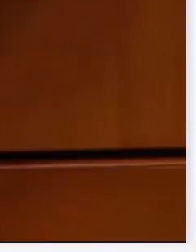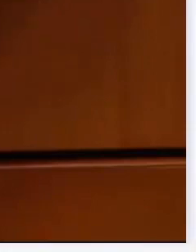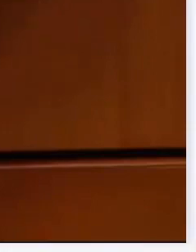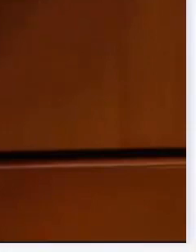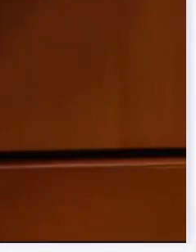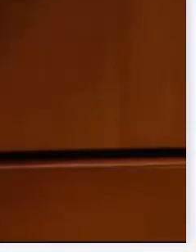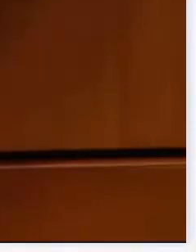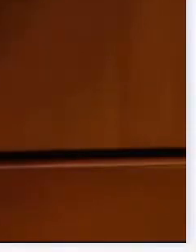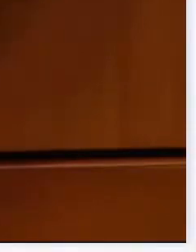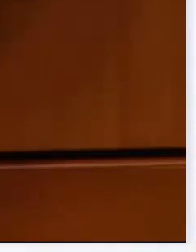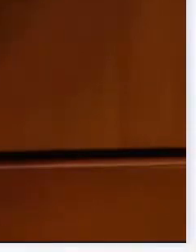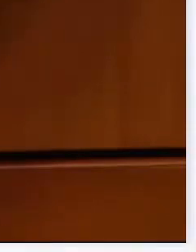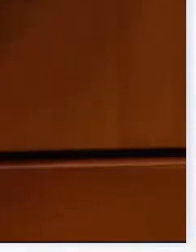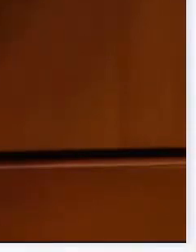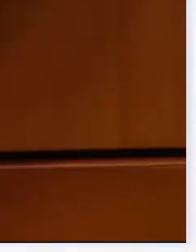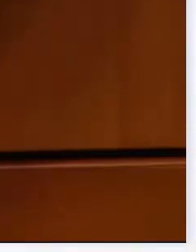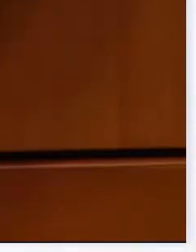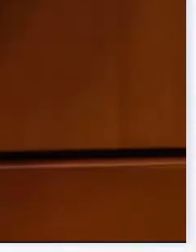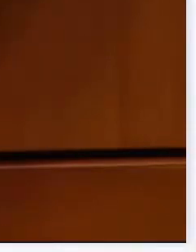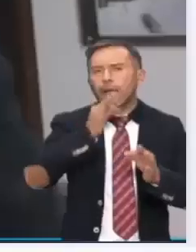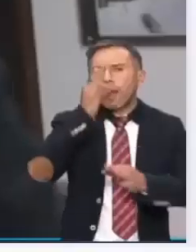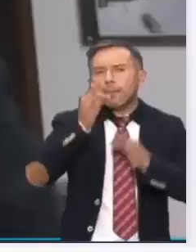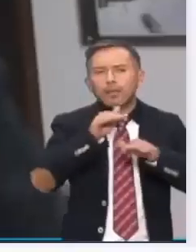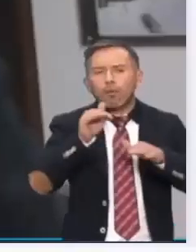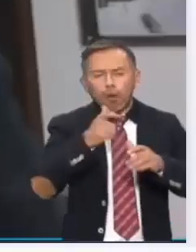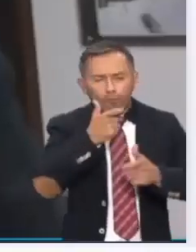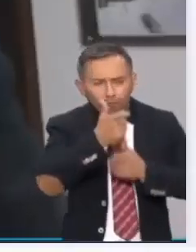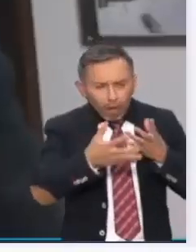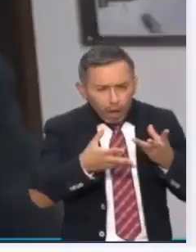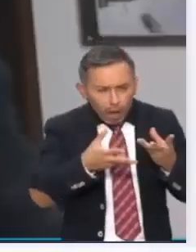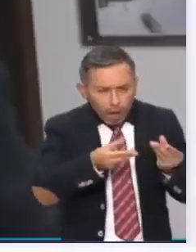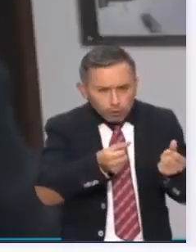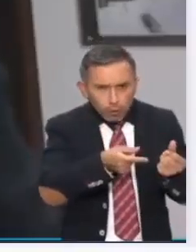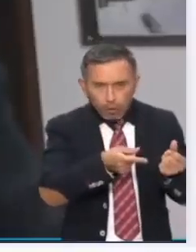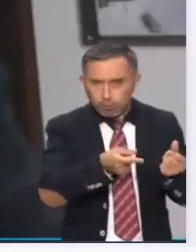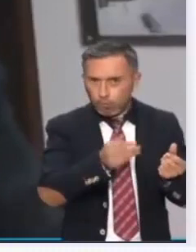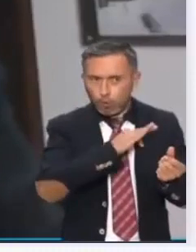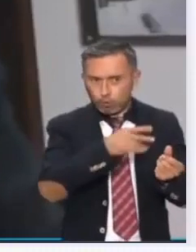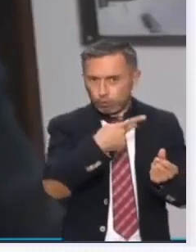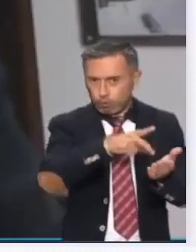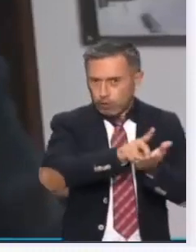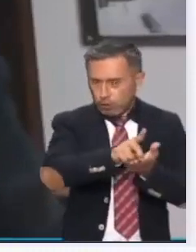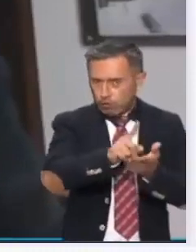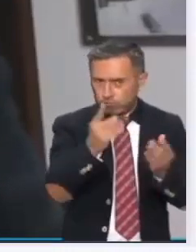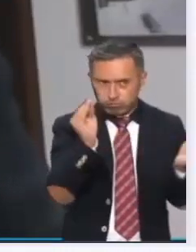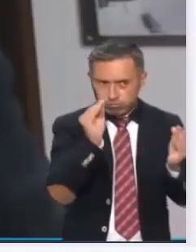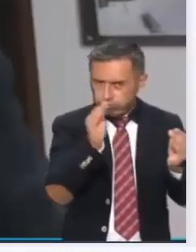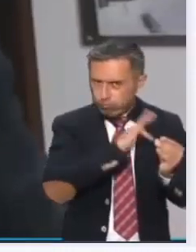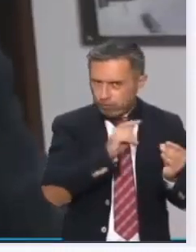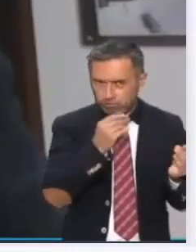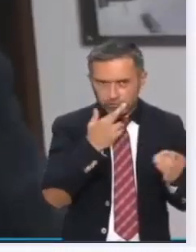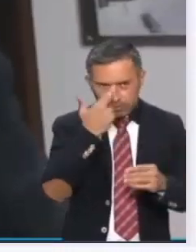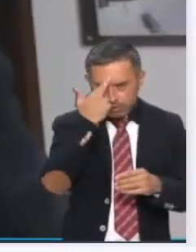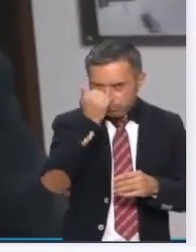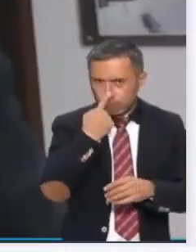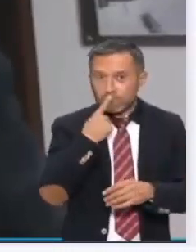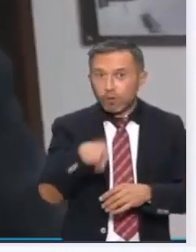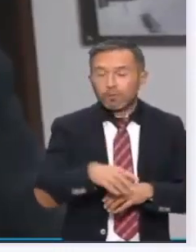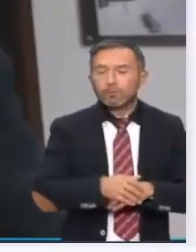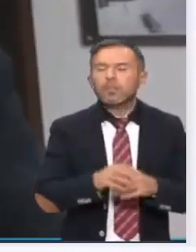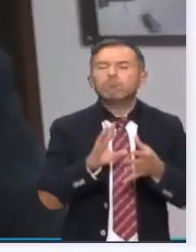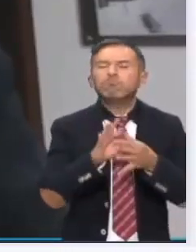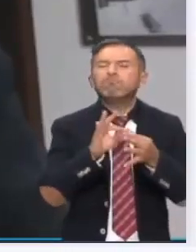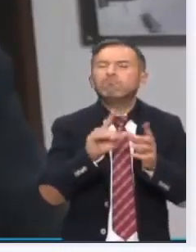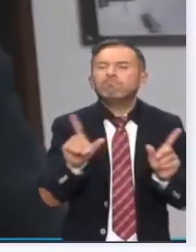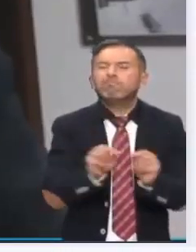fiscalizar a los partidos políticos nacionales y estatales pues éstos ahora se ha auto fiscalizarían se